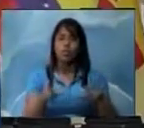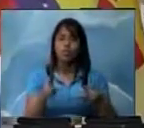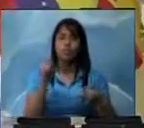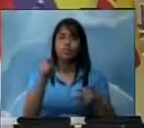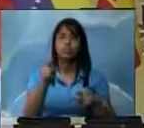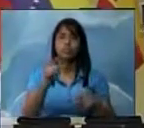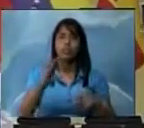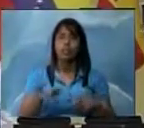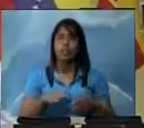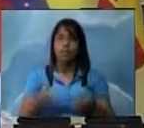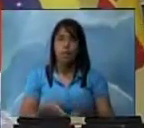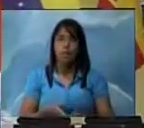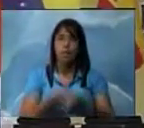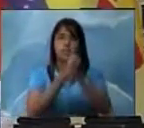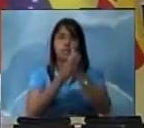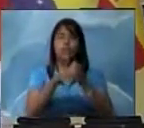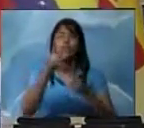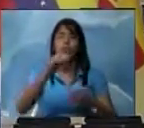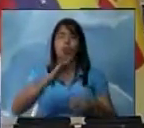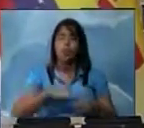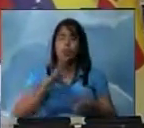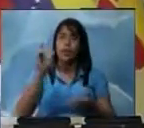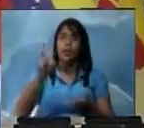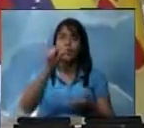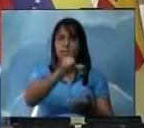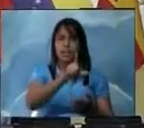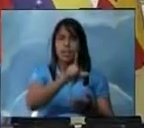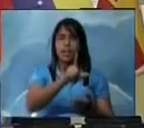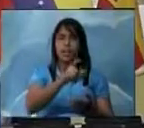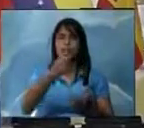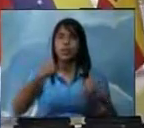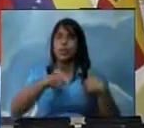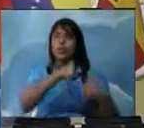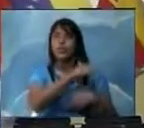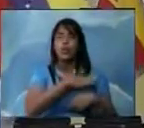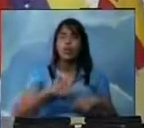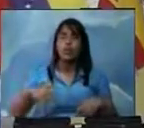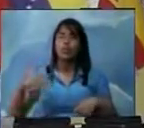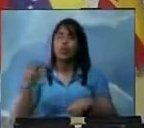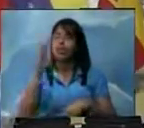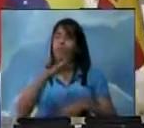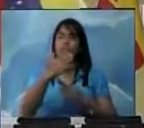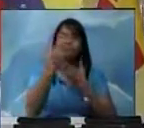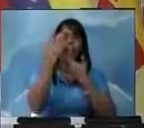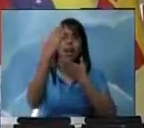Usted los va a instruir, usted los va a enseñar. Yo quiero que estén